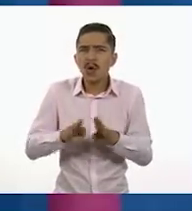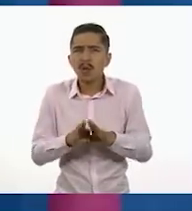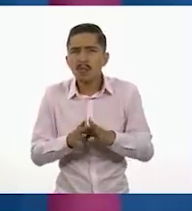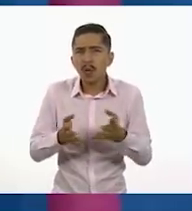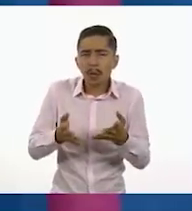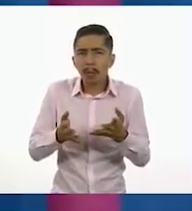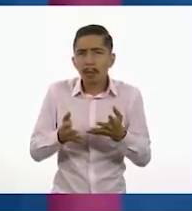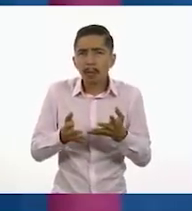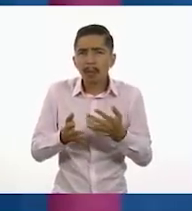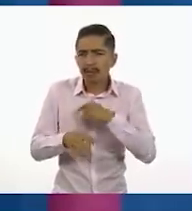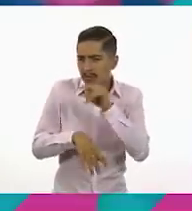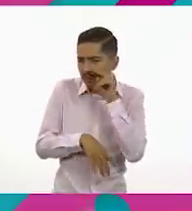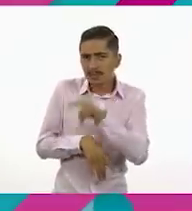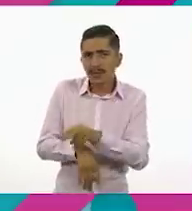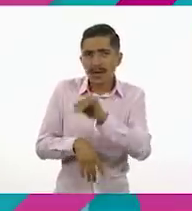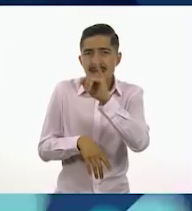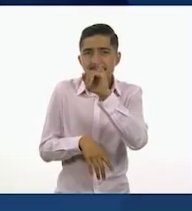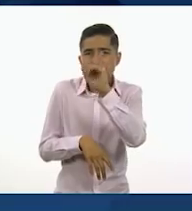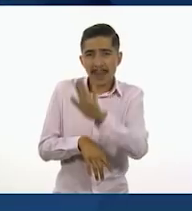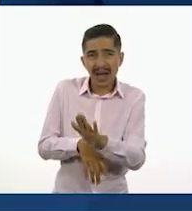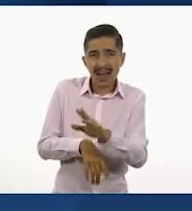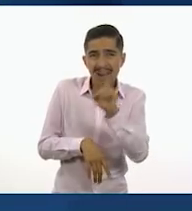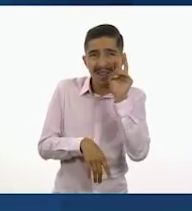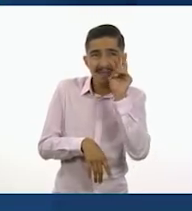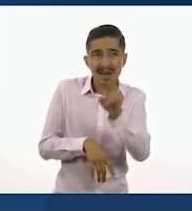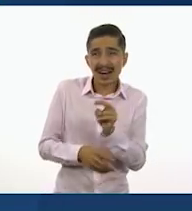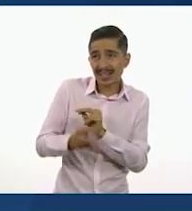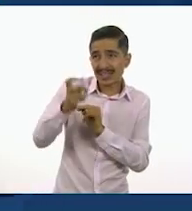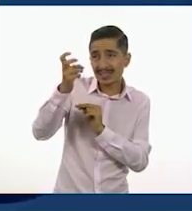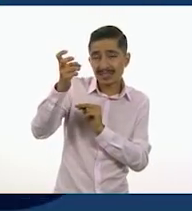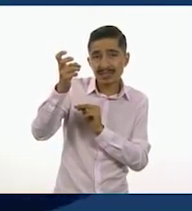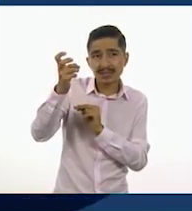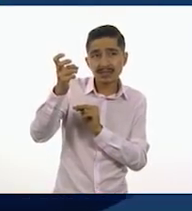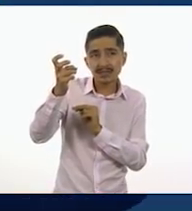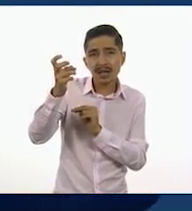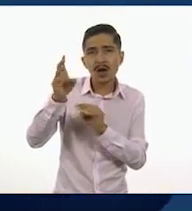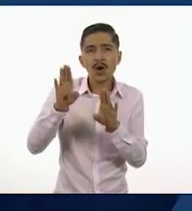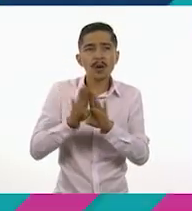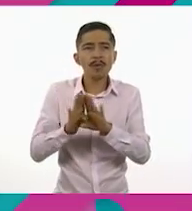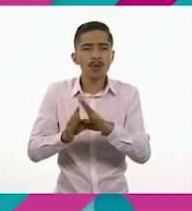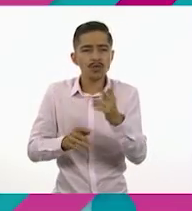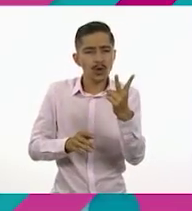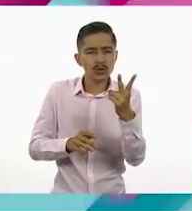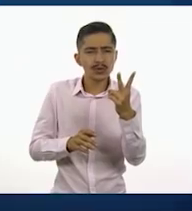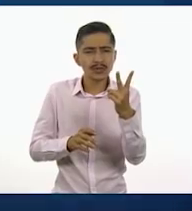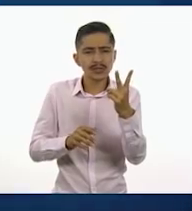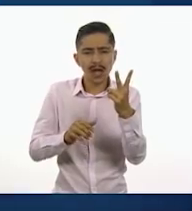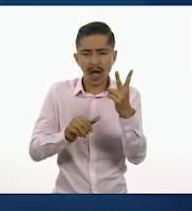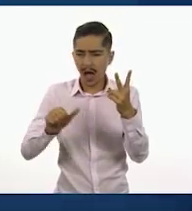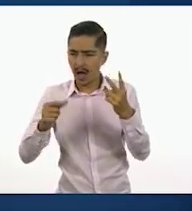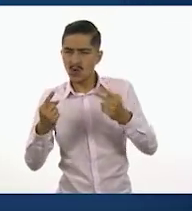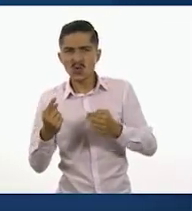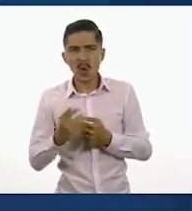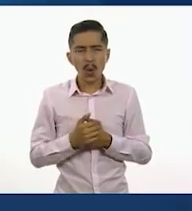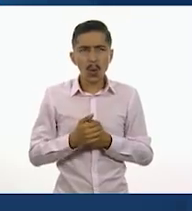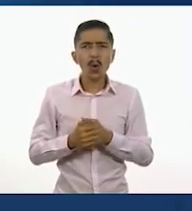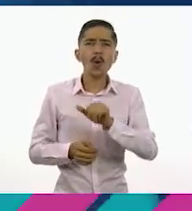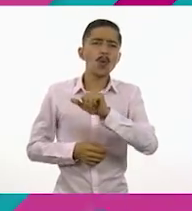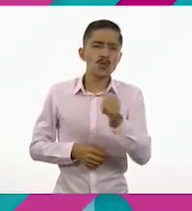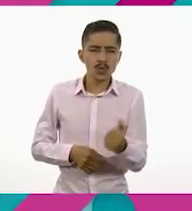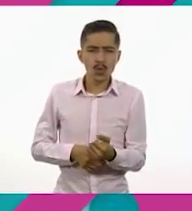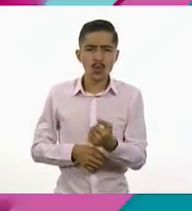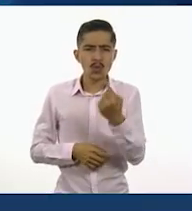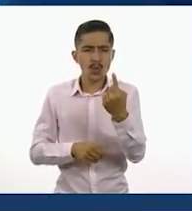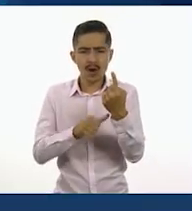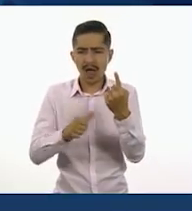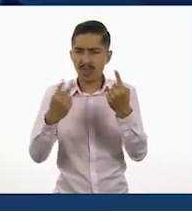las imágenes que aparecen en la pantalla, la escala es 2:1 y en otra es